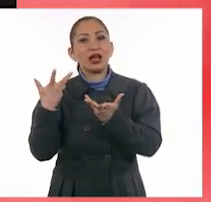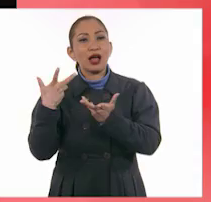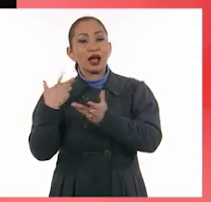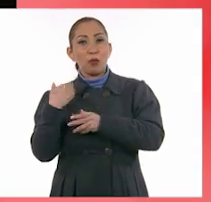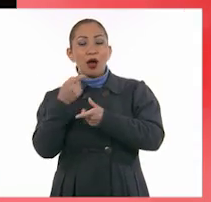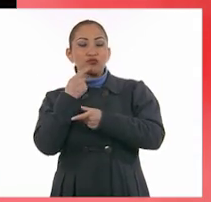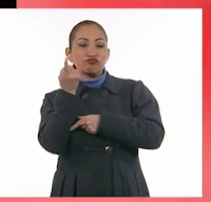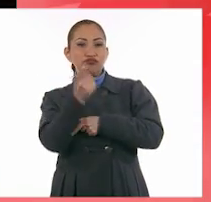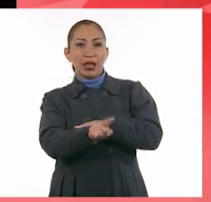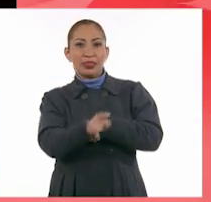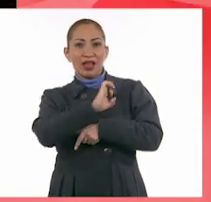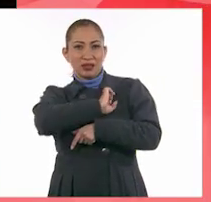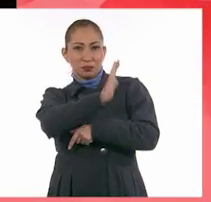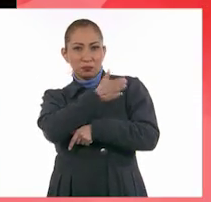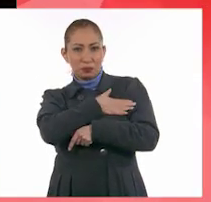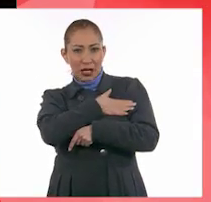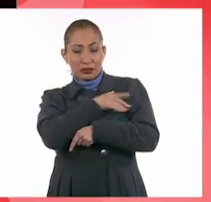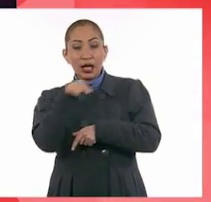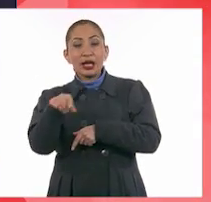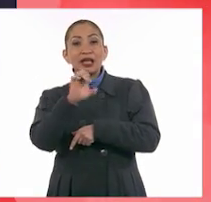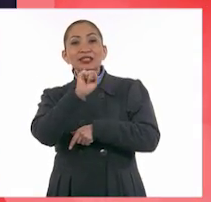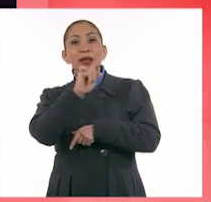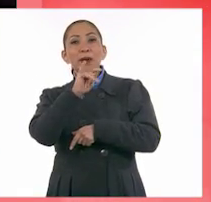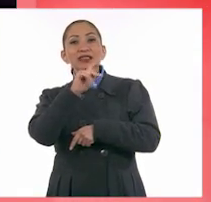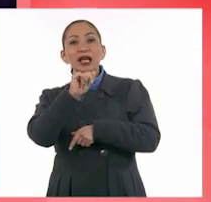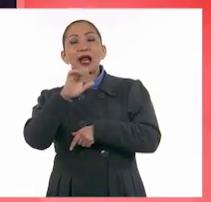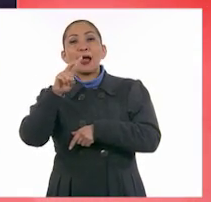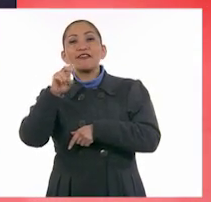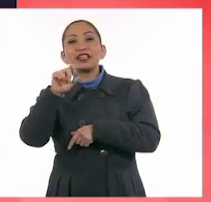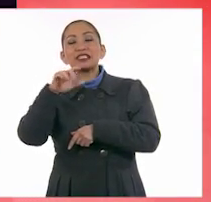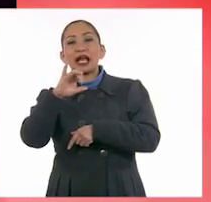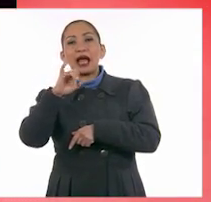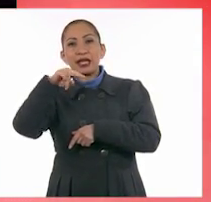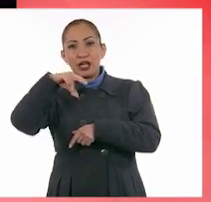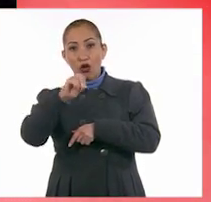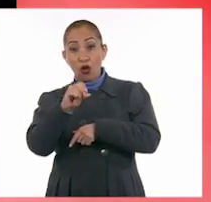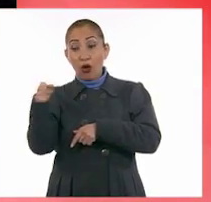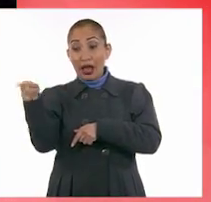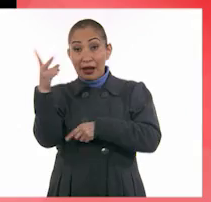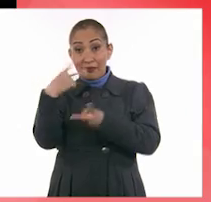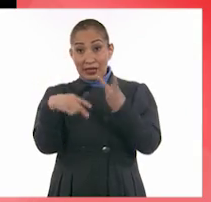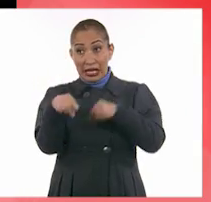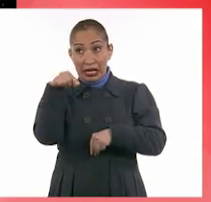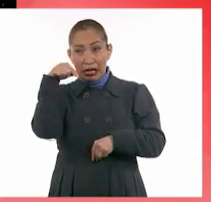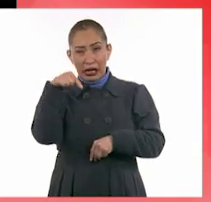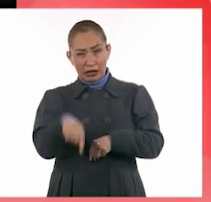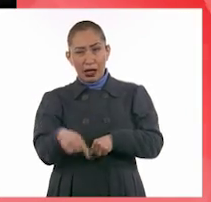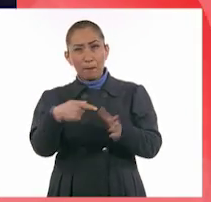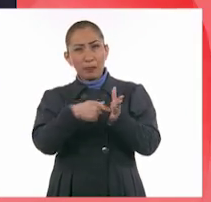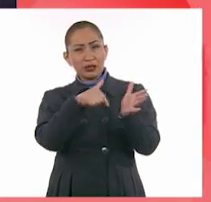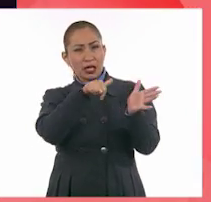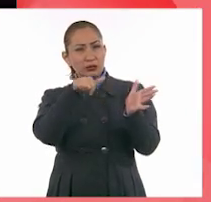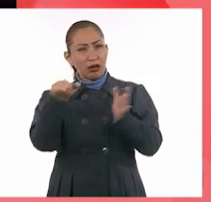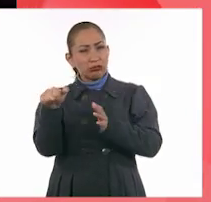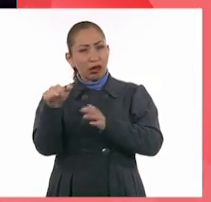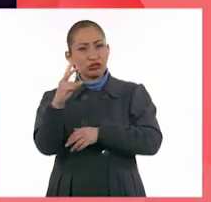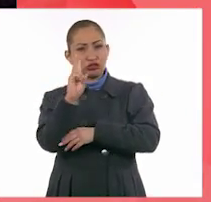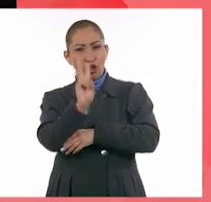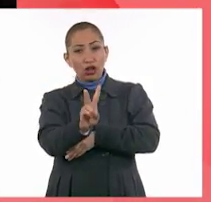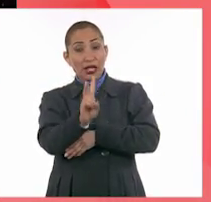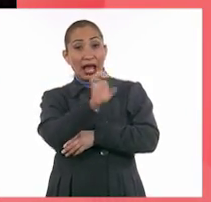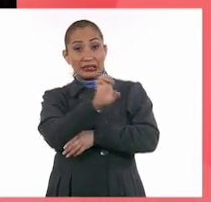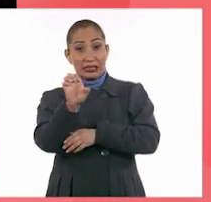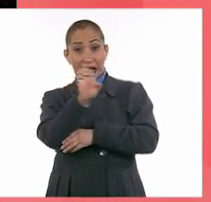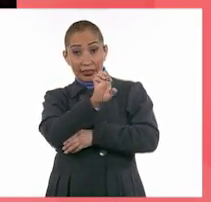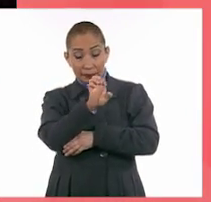corona española, este Sebastián Vizcaíno. Él llega en 1602 a